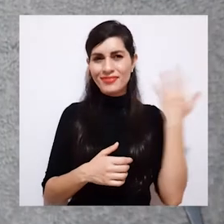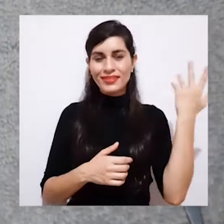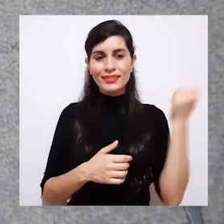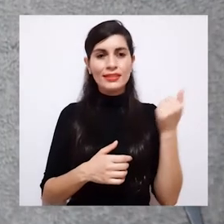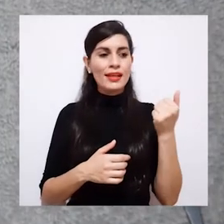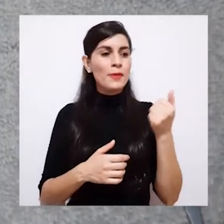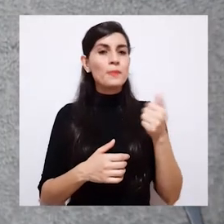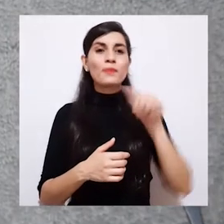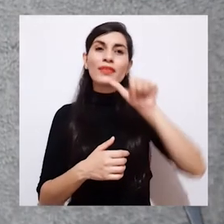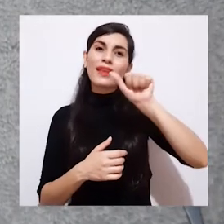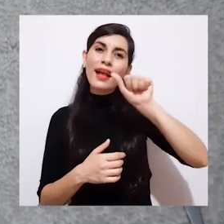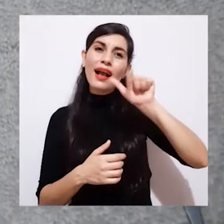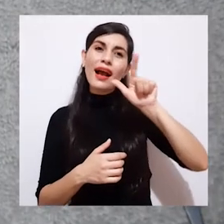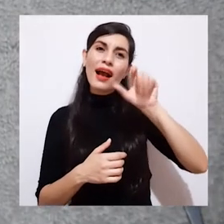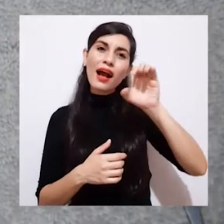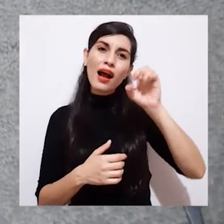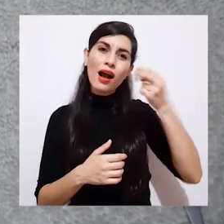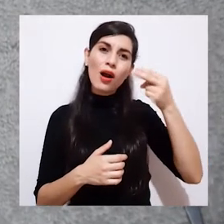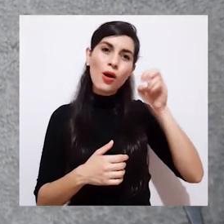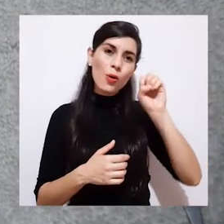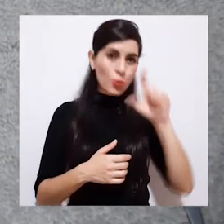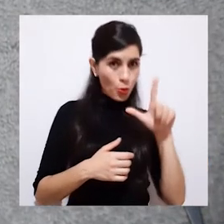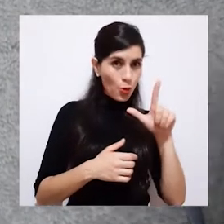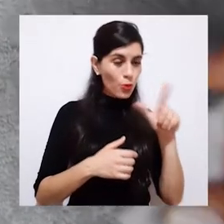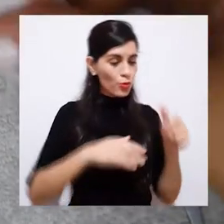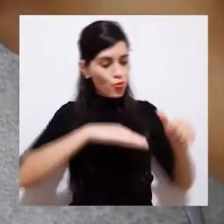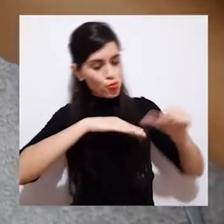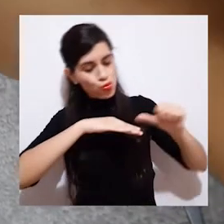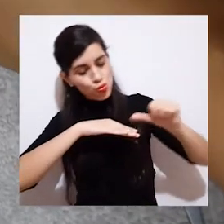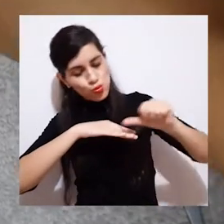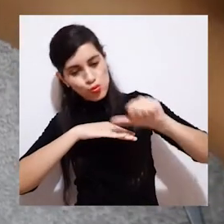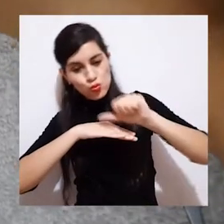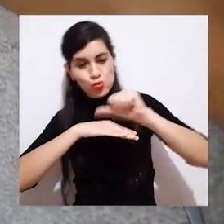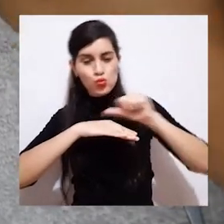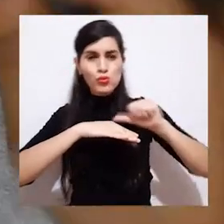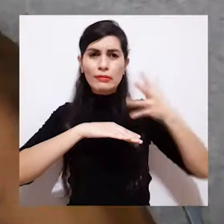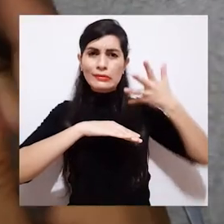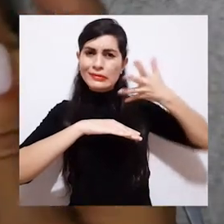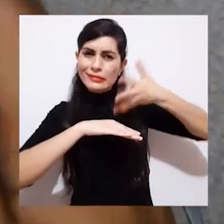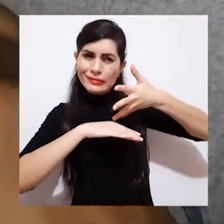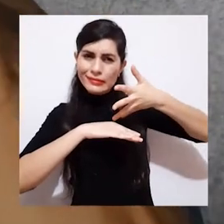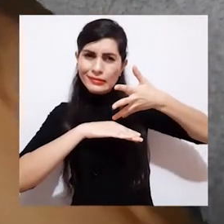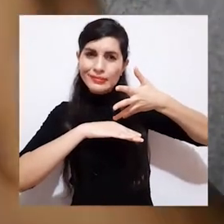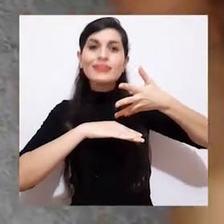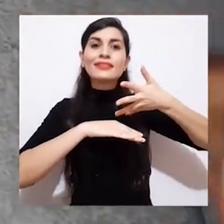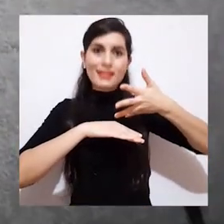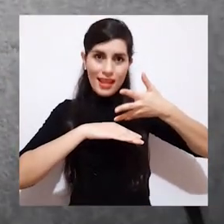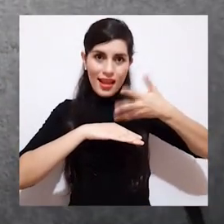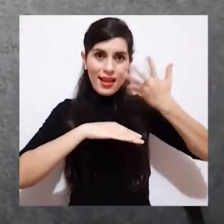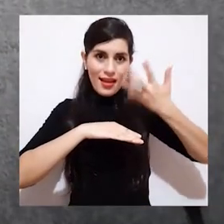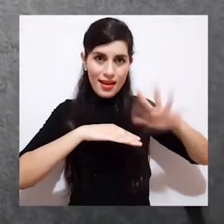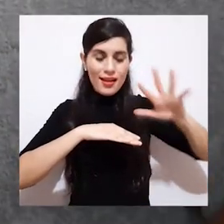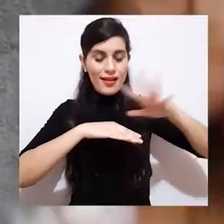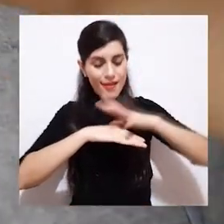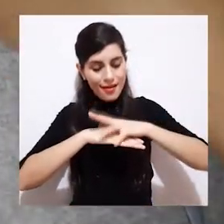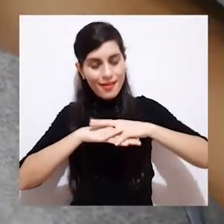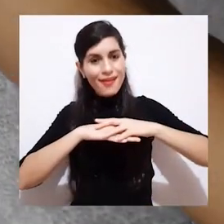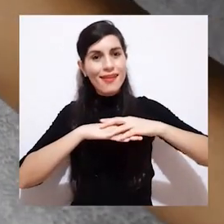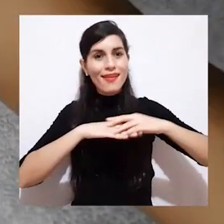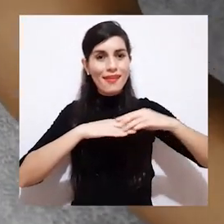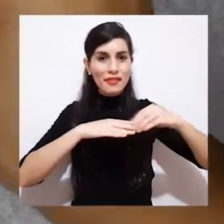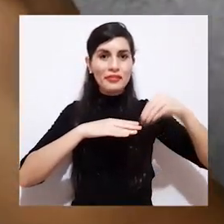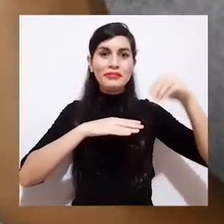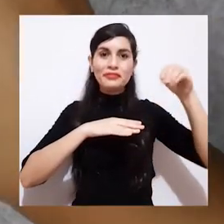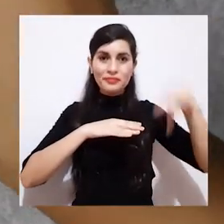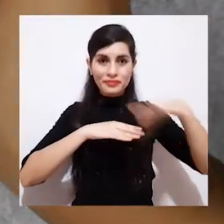Con alcohol normal, tú puedes retirarlo, solamente dejas reposar un tiempo, que unos 3-5 minutos